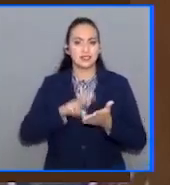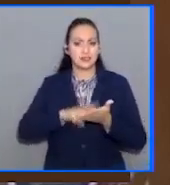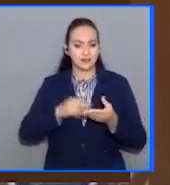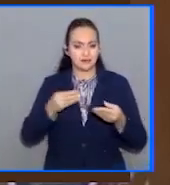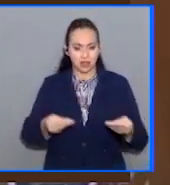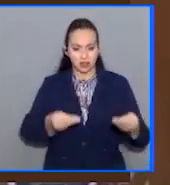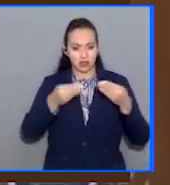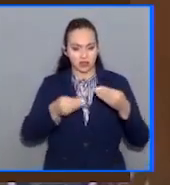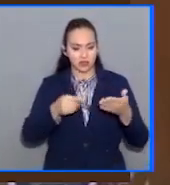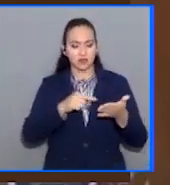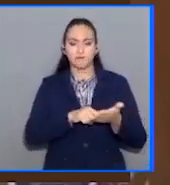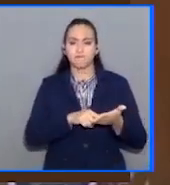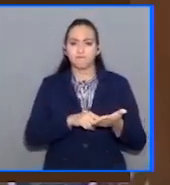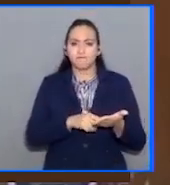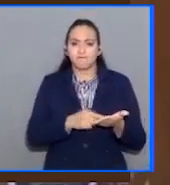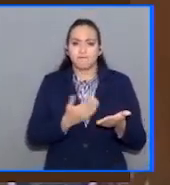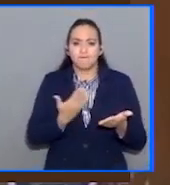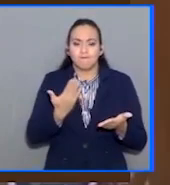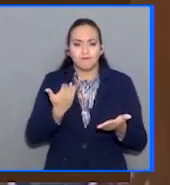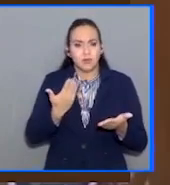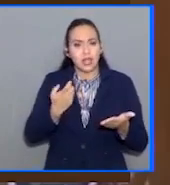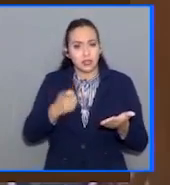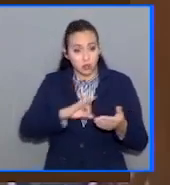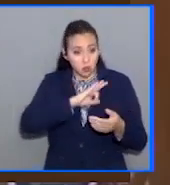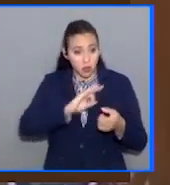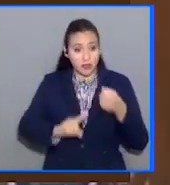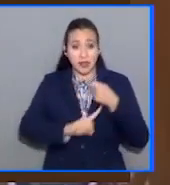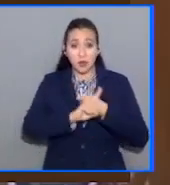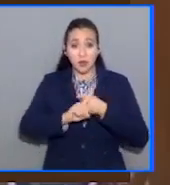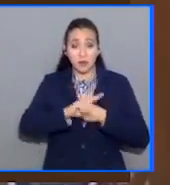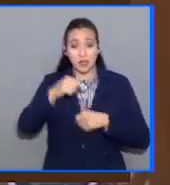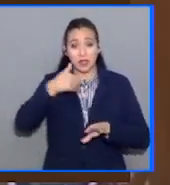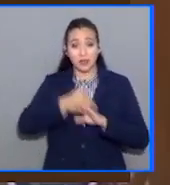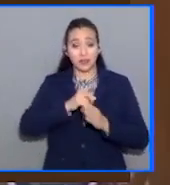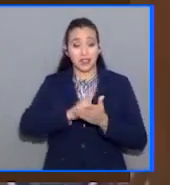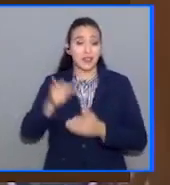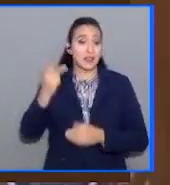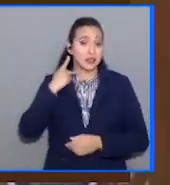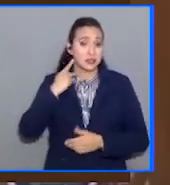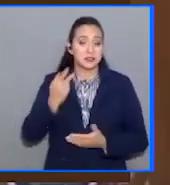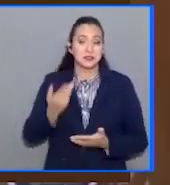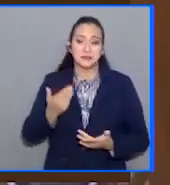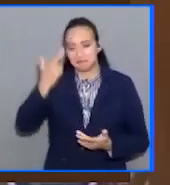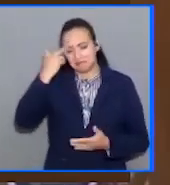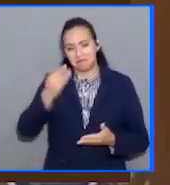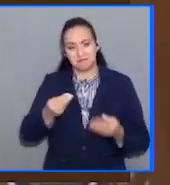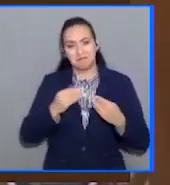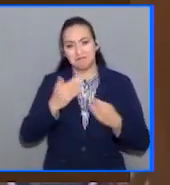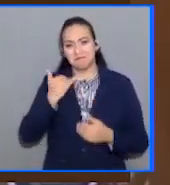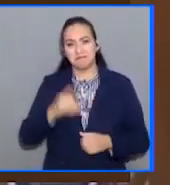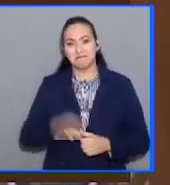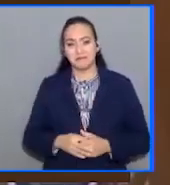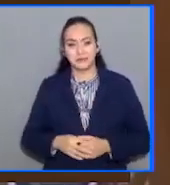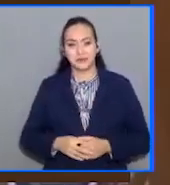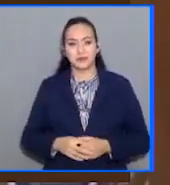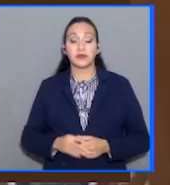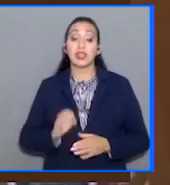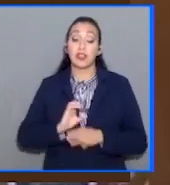principios, pueden causar una afectación a derechos político-electorales. En esa medida, yo estimo que